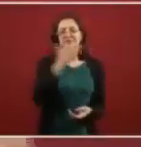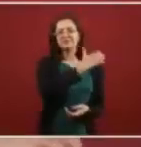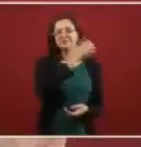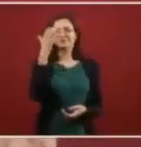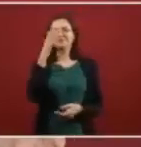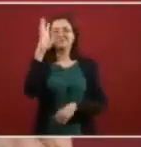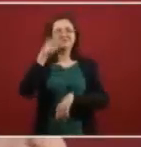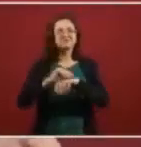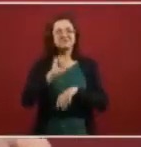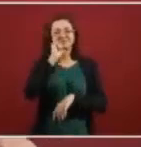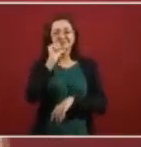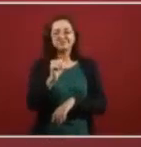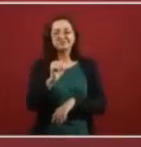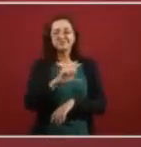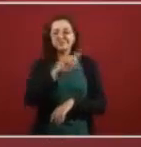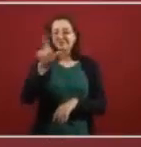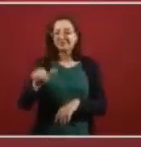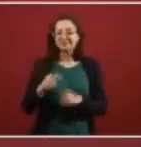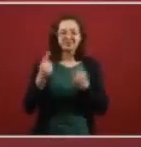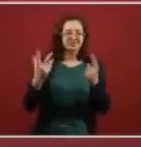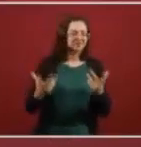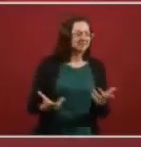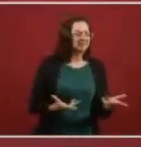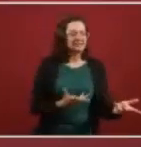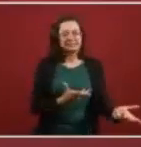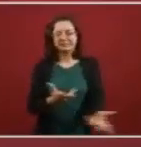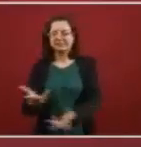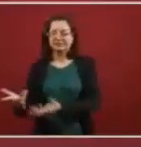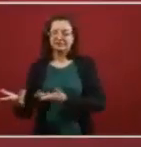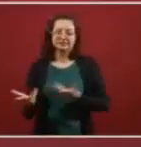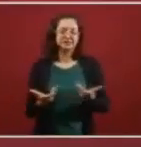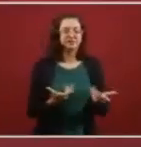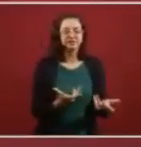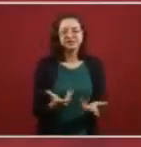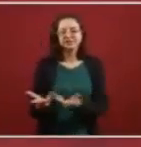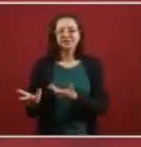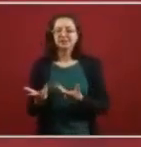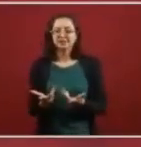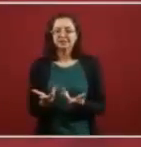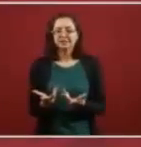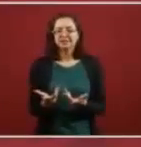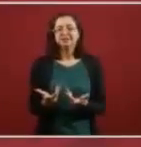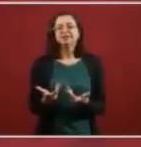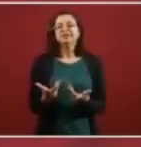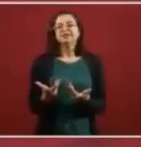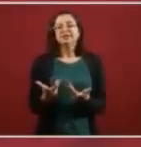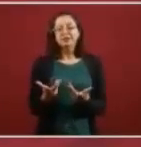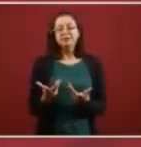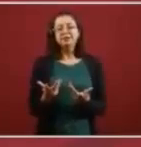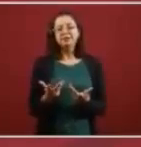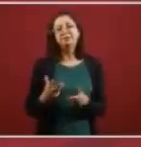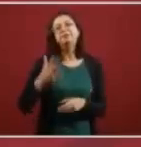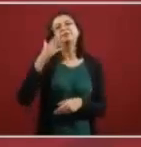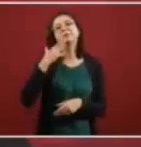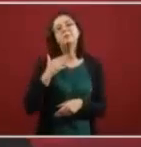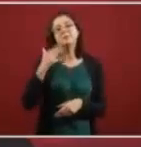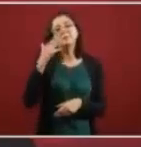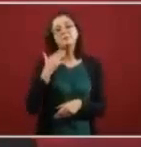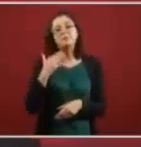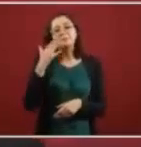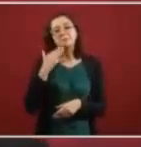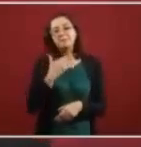cuáles serían las alternativas entonces amablemente el embajador de